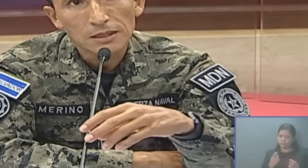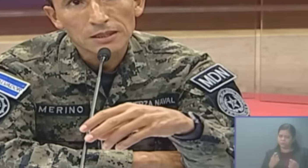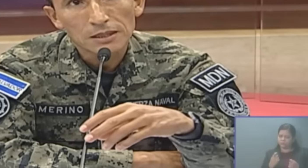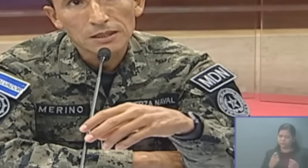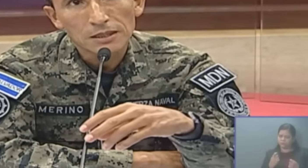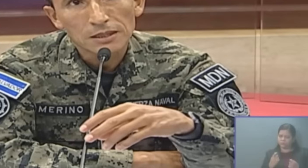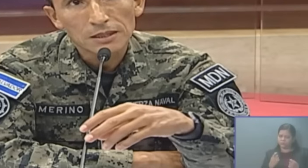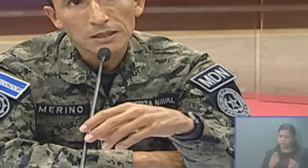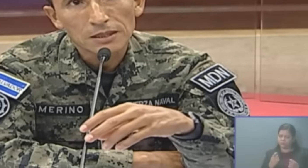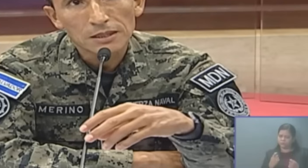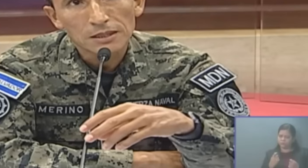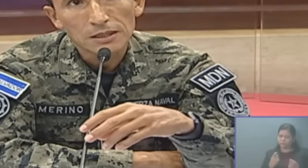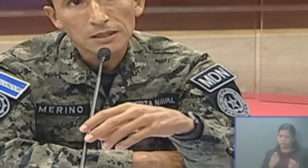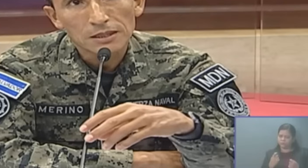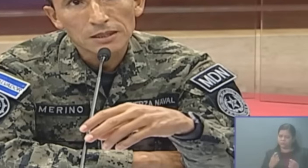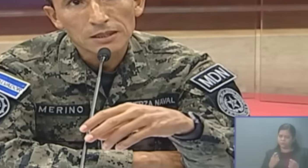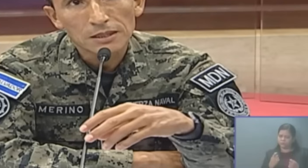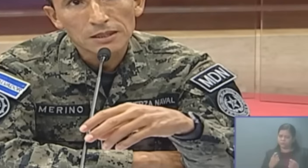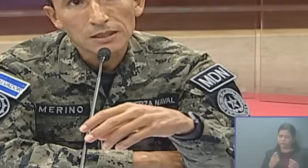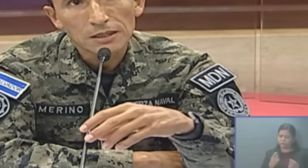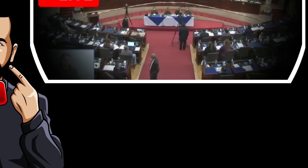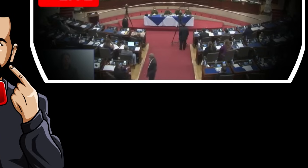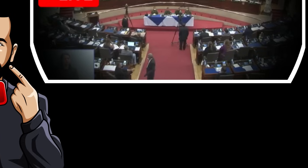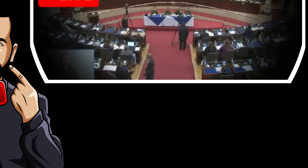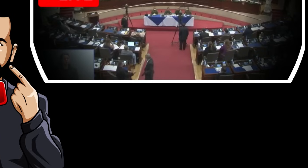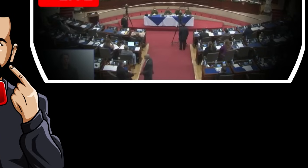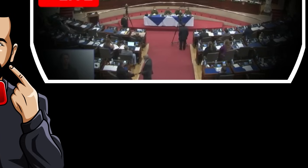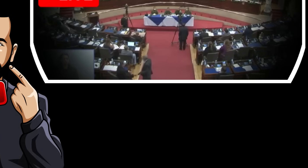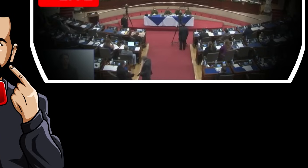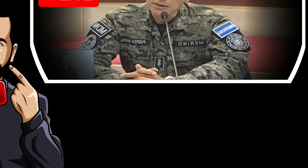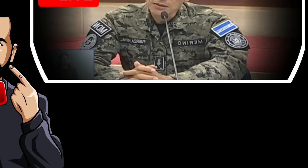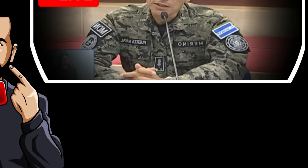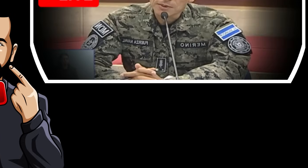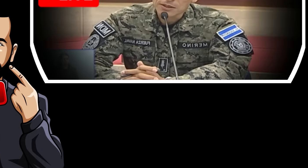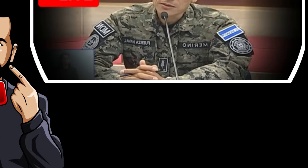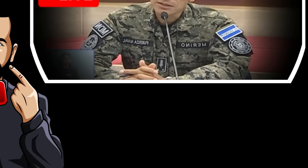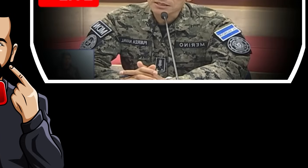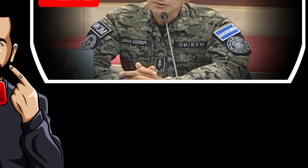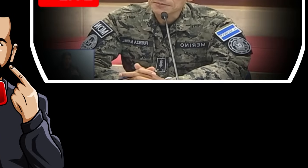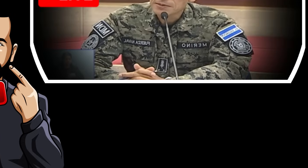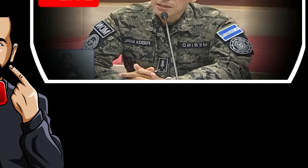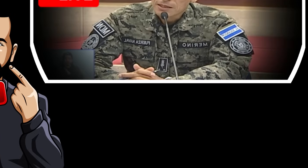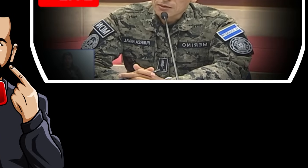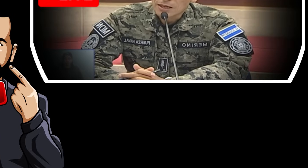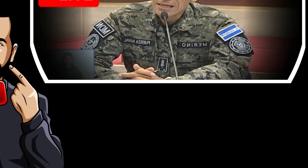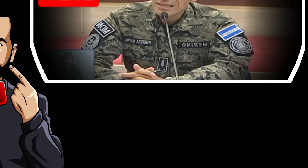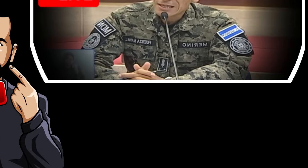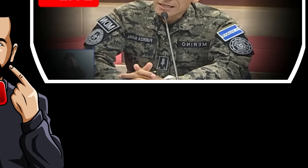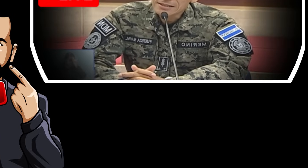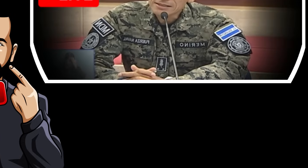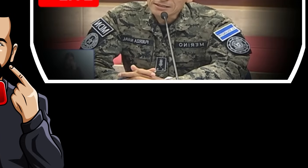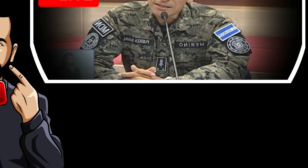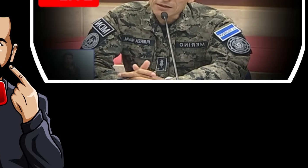ahuevar y Salió enojado y ahuevado sigamos escuchando bueno que el pueblo salvadoreños testigo Cuál es el